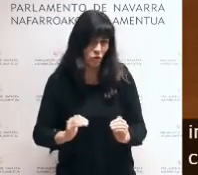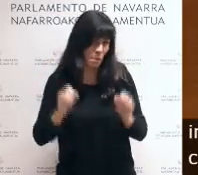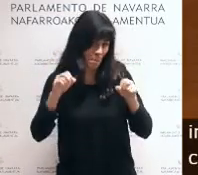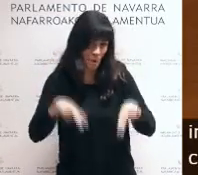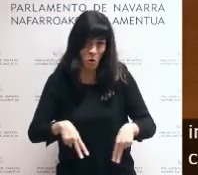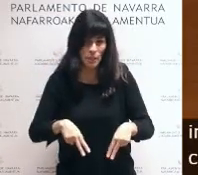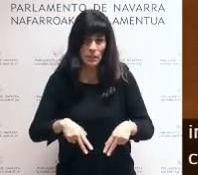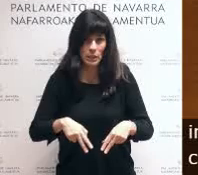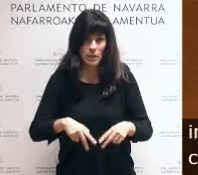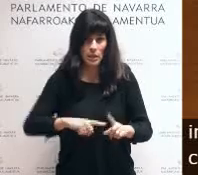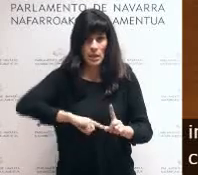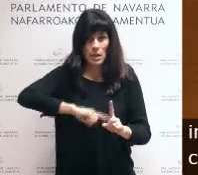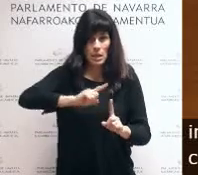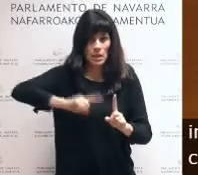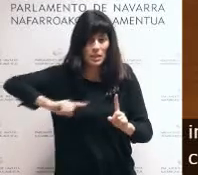de pobreza.